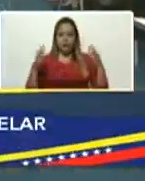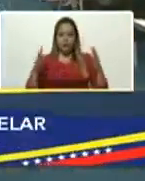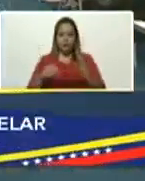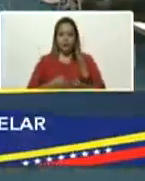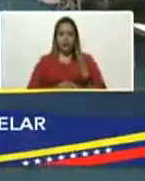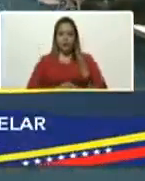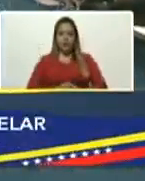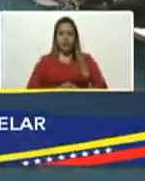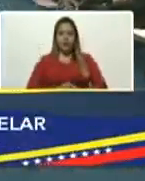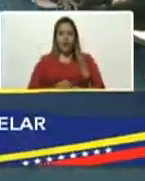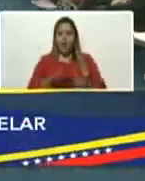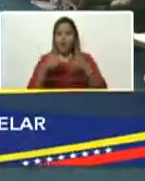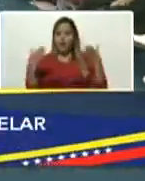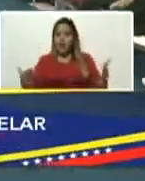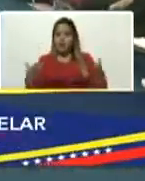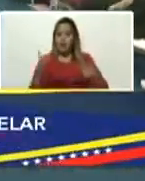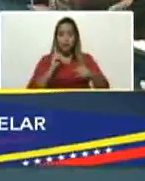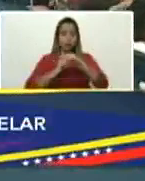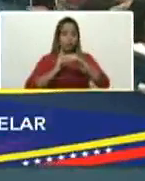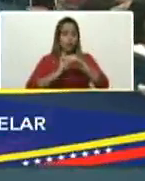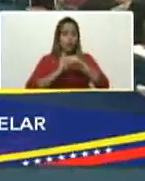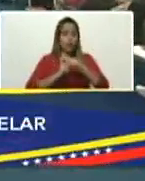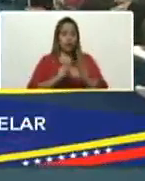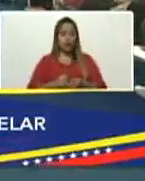Es una de sus grandes virtudes,